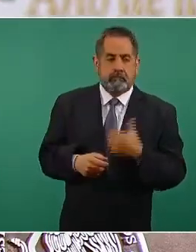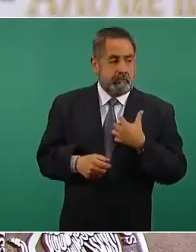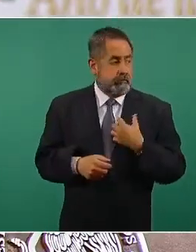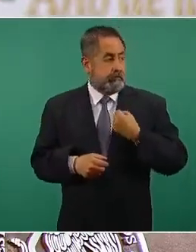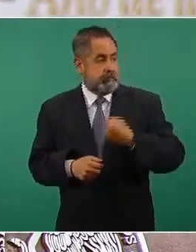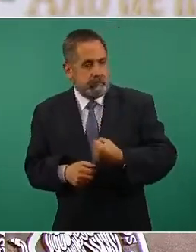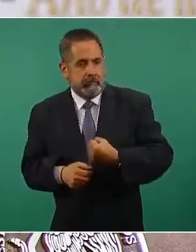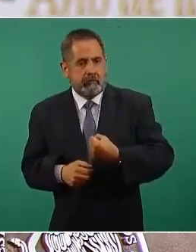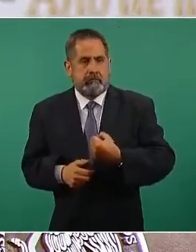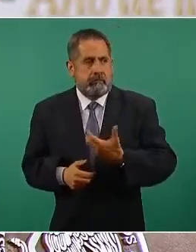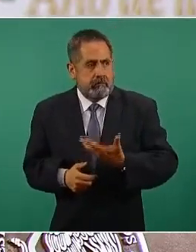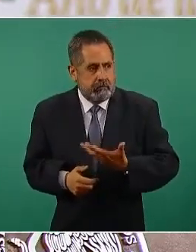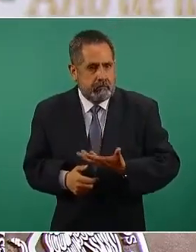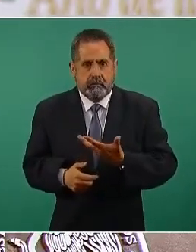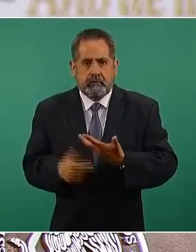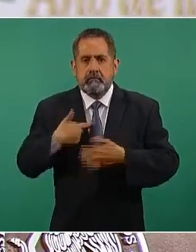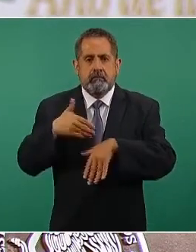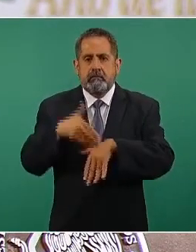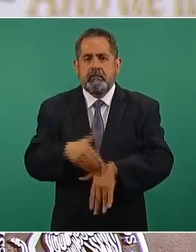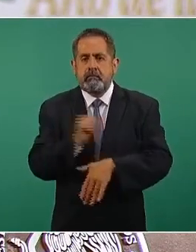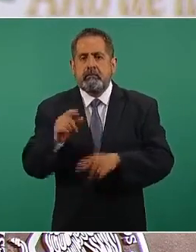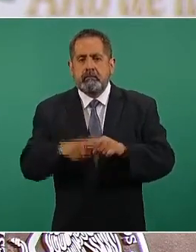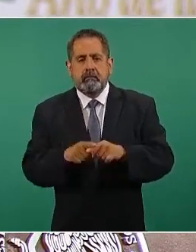los grupos de intereses creados,